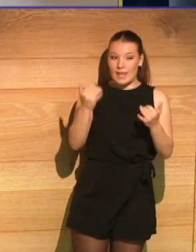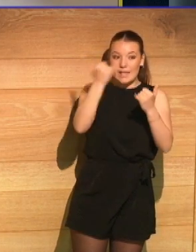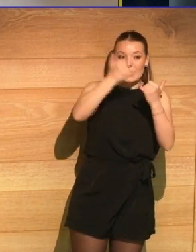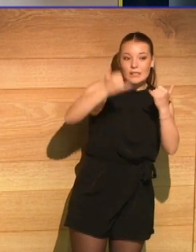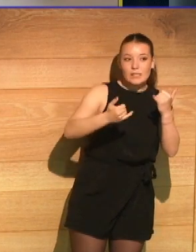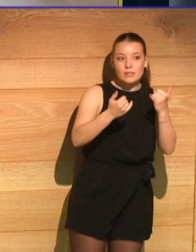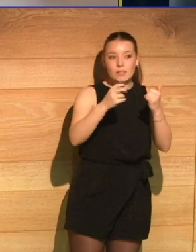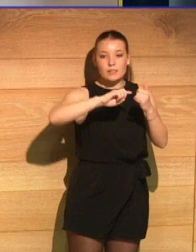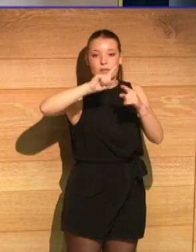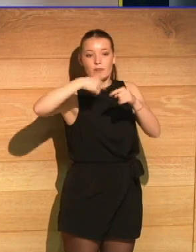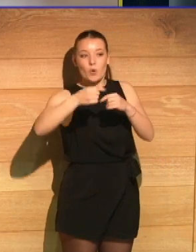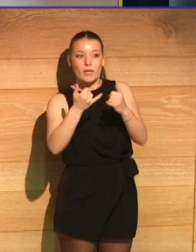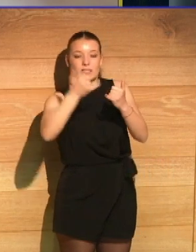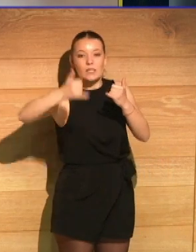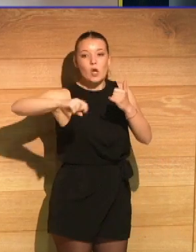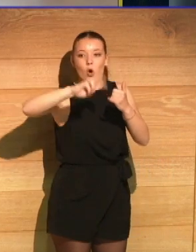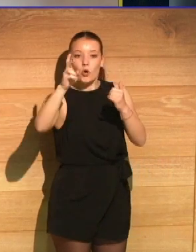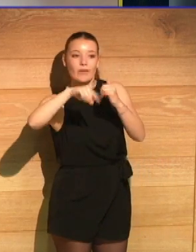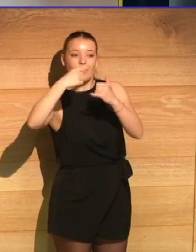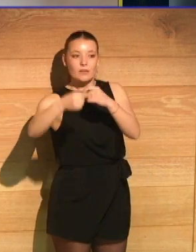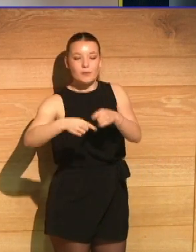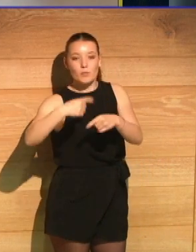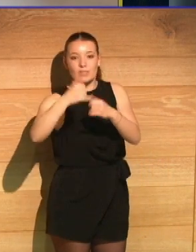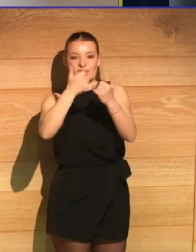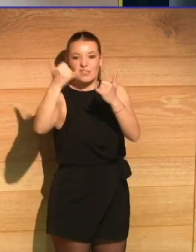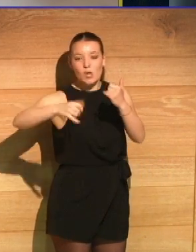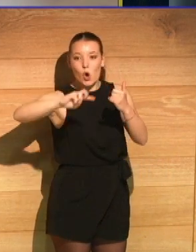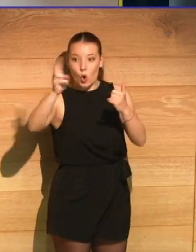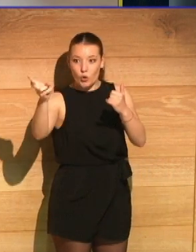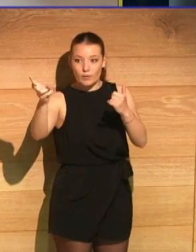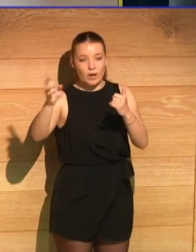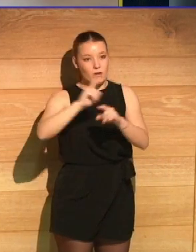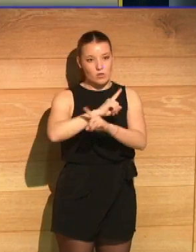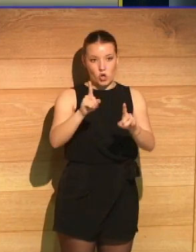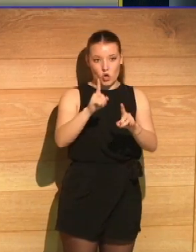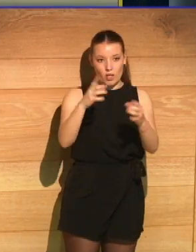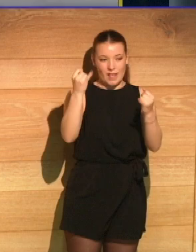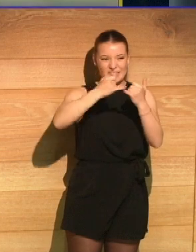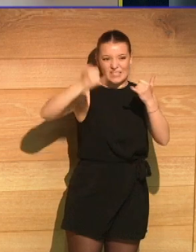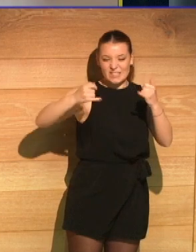y luego otra, y luego otra. Todo esto es la misma crisis. Básicamente, la crisis planetaria, que es la